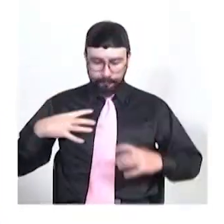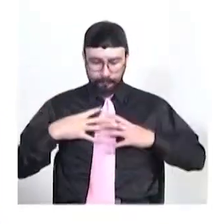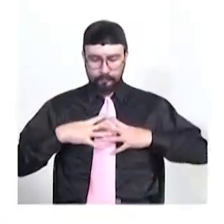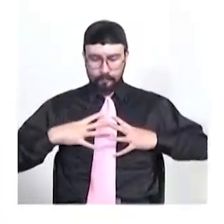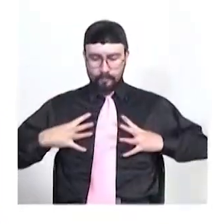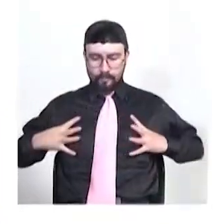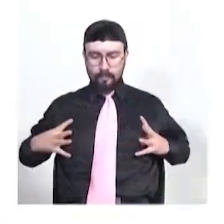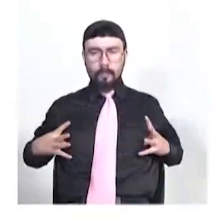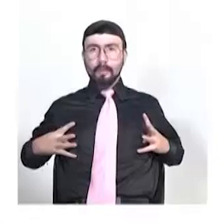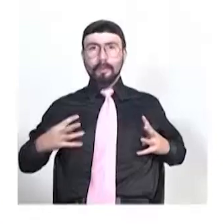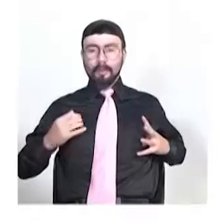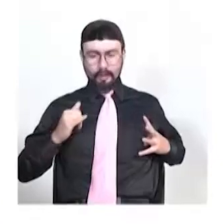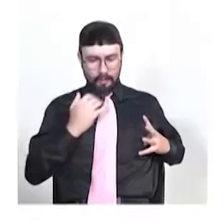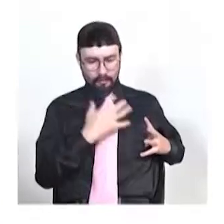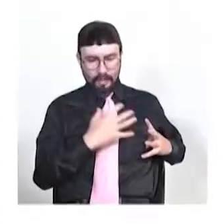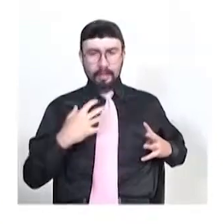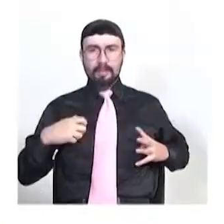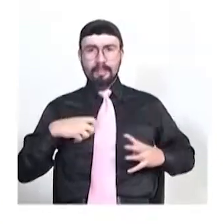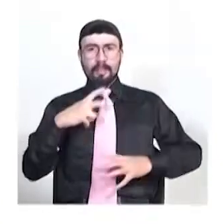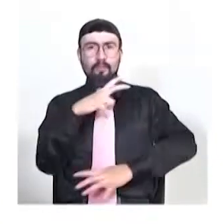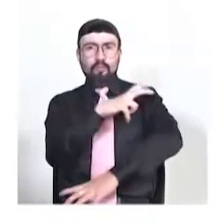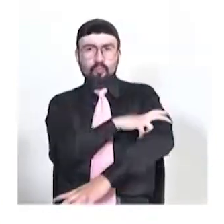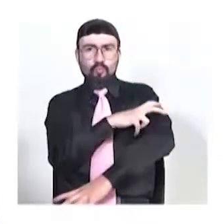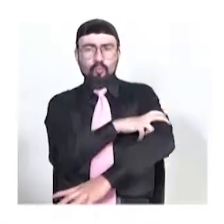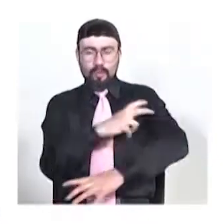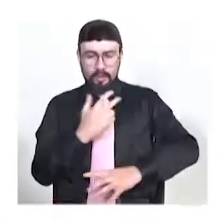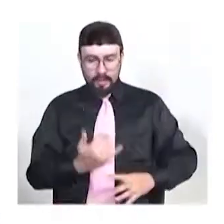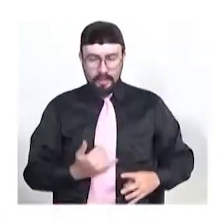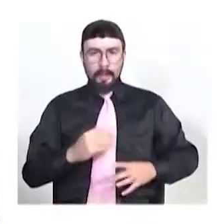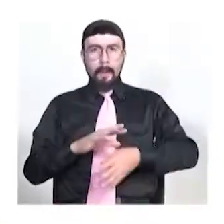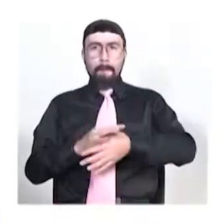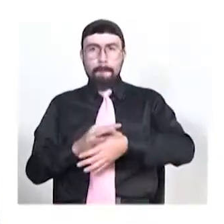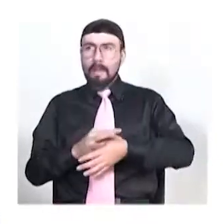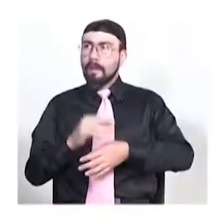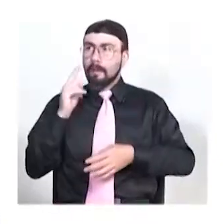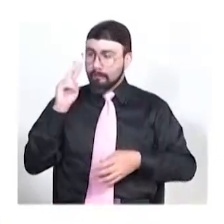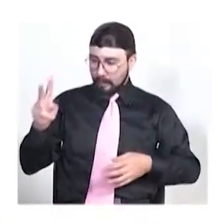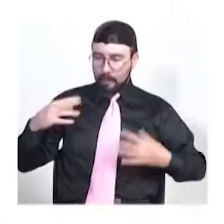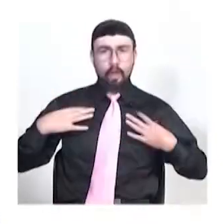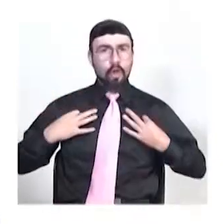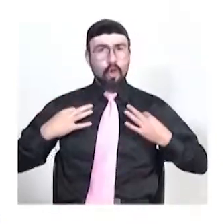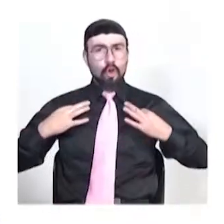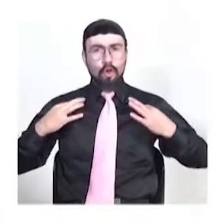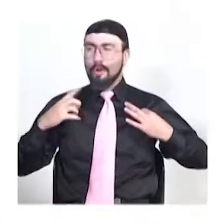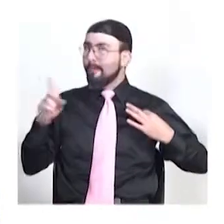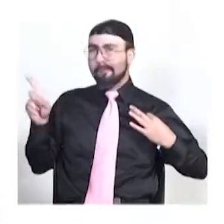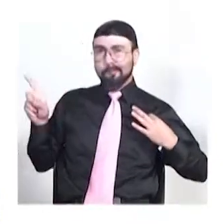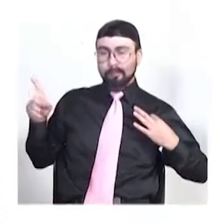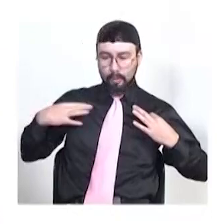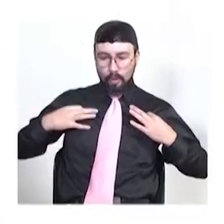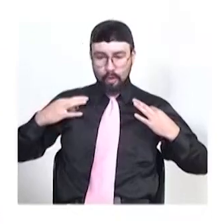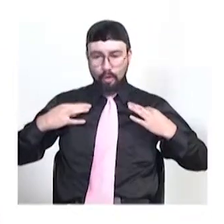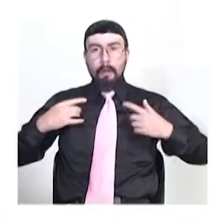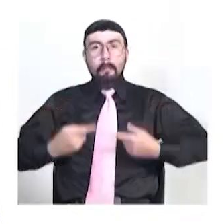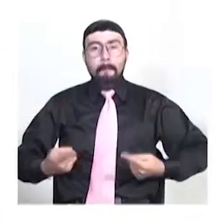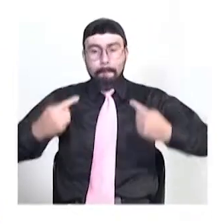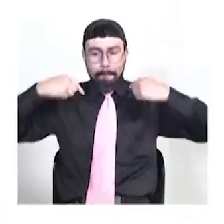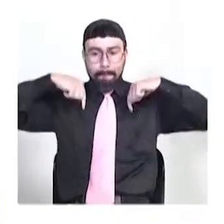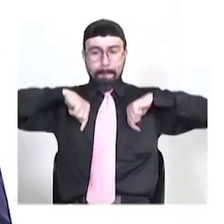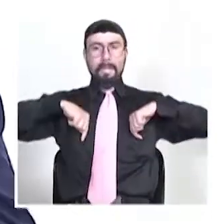torácica, pues eso tiene músculos y piel. Y ustedes pueden ver esta ropa, pero detrás de esta ropa